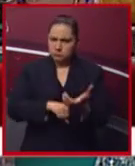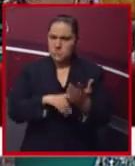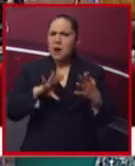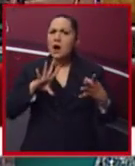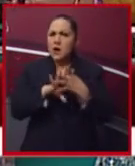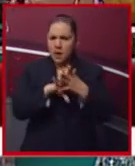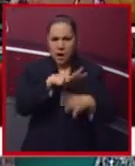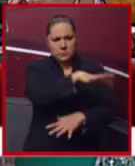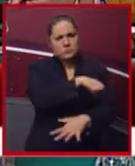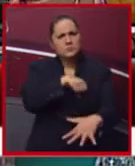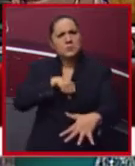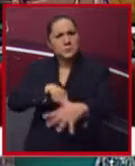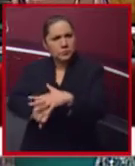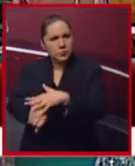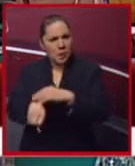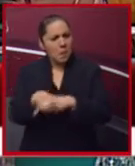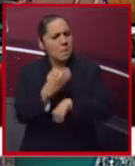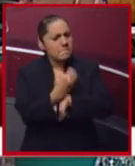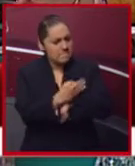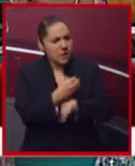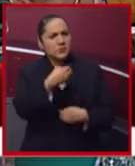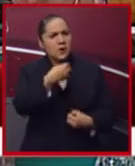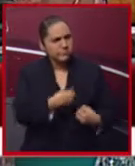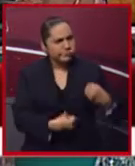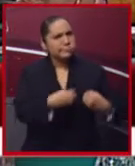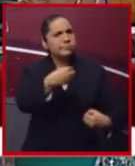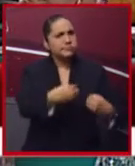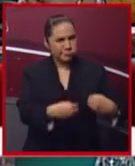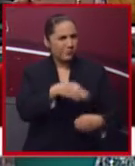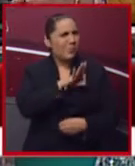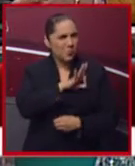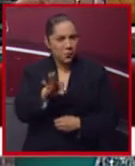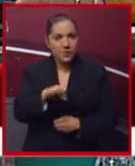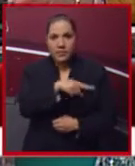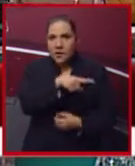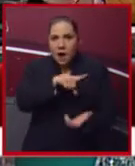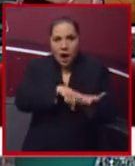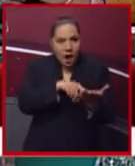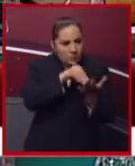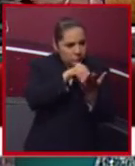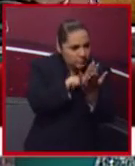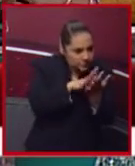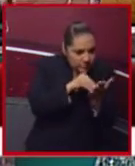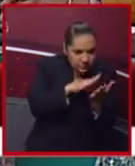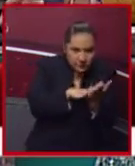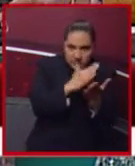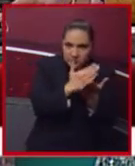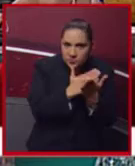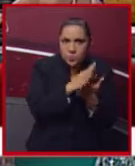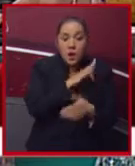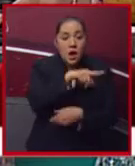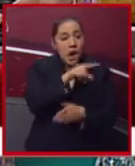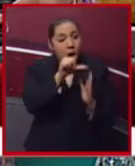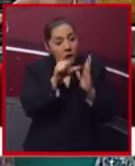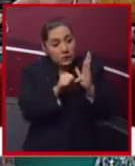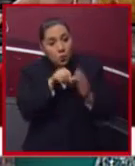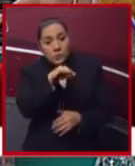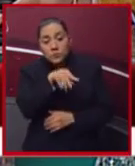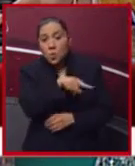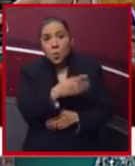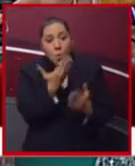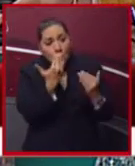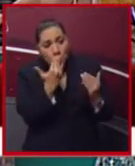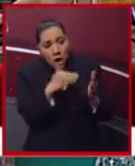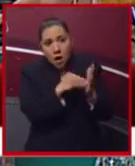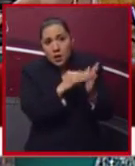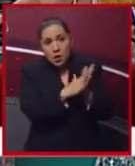elementos. No es que no esté en el artículo 19, es que hay serias deficiencias, como